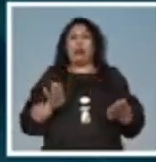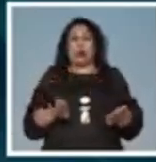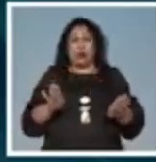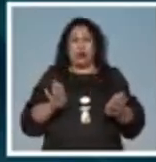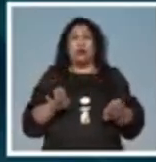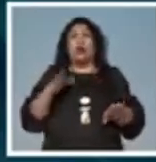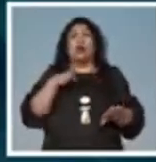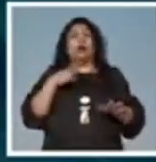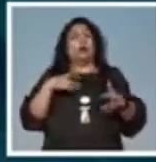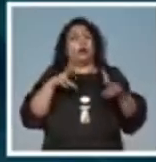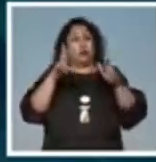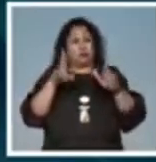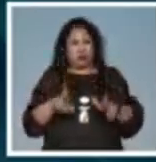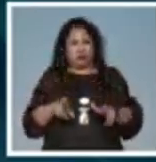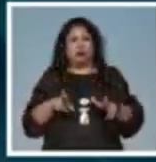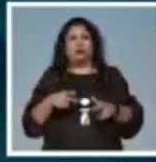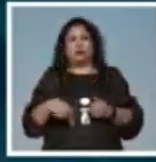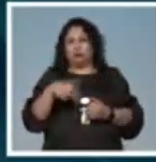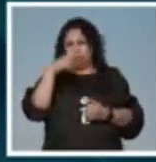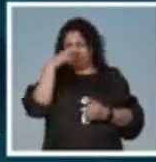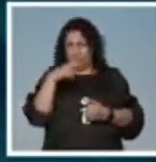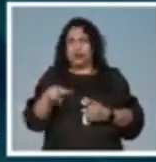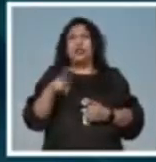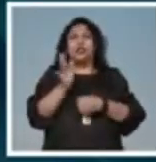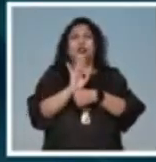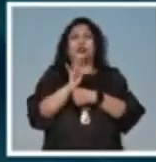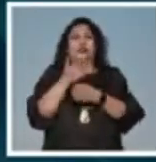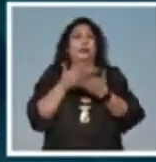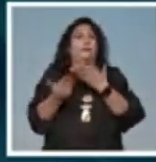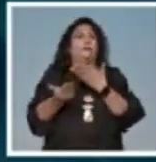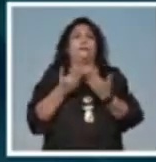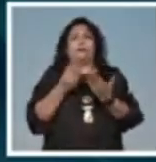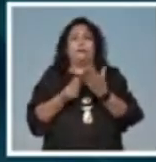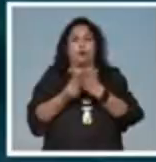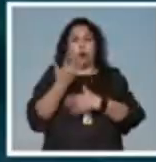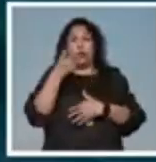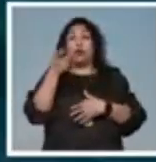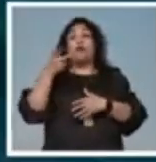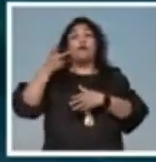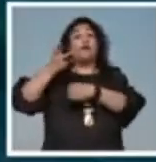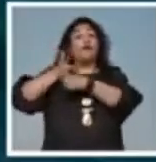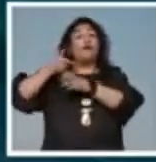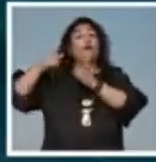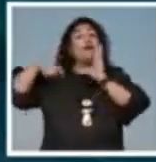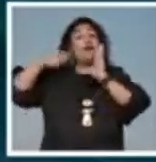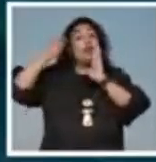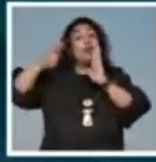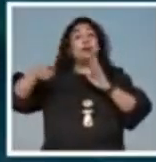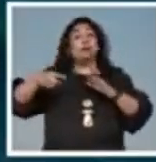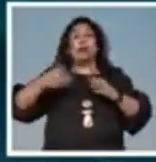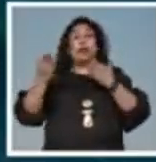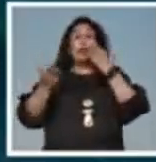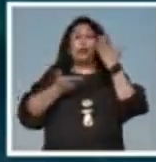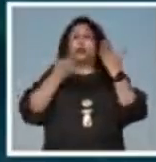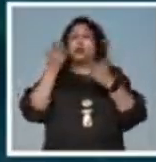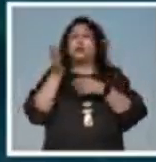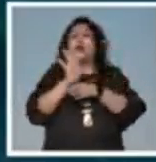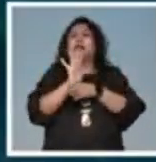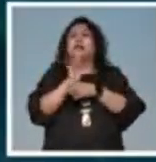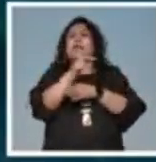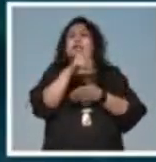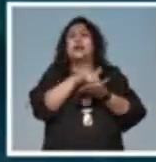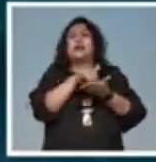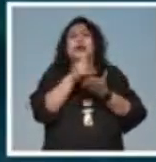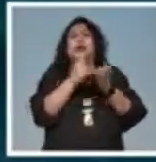los representantes mexicanos del cine de vanguardia. Él filma, él vive, estudia el cine en Nueva York en